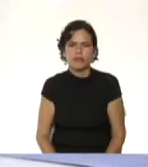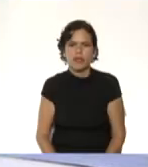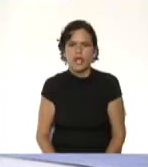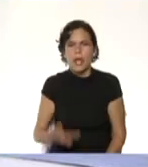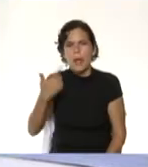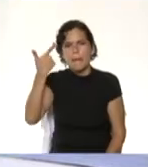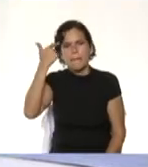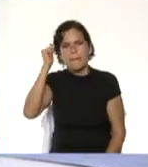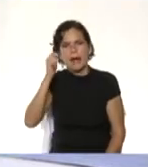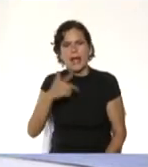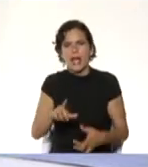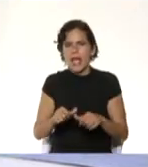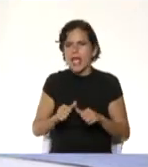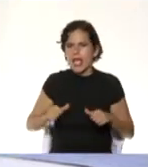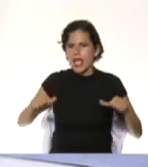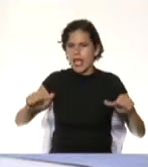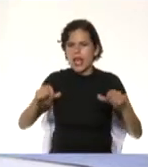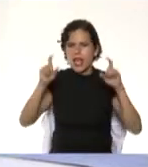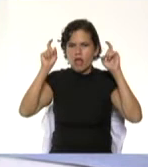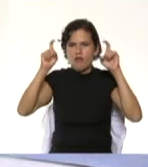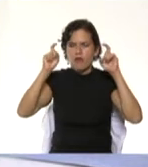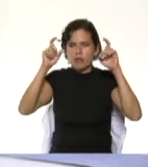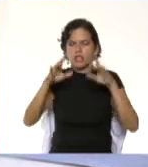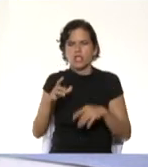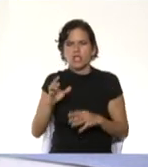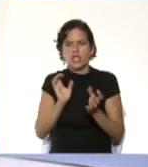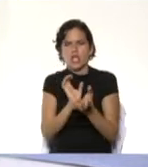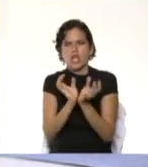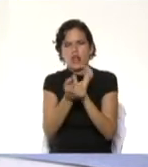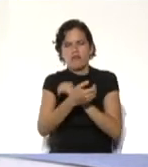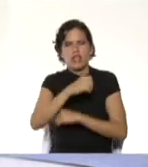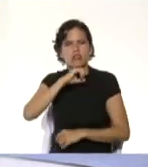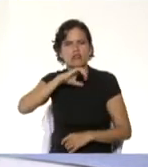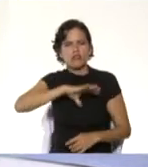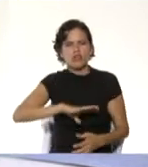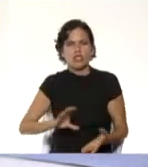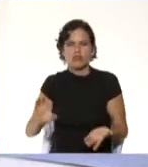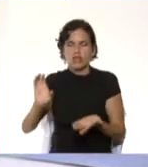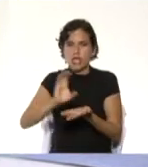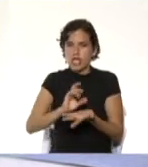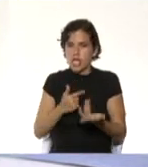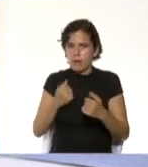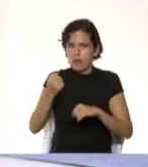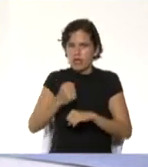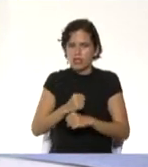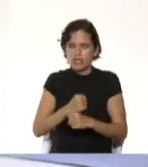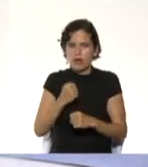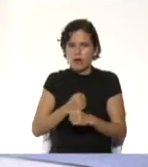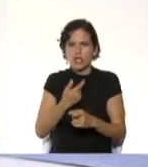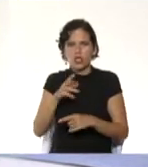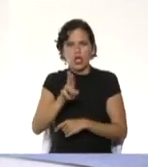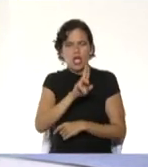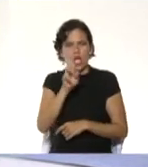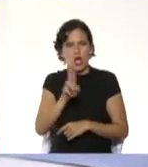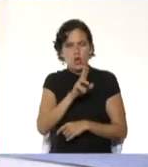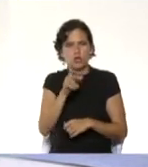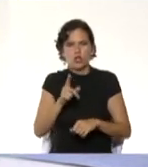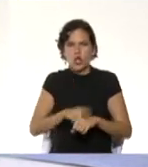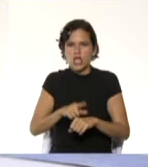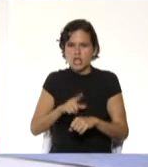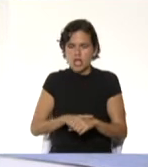Para el área de formación de geografía, historia y ciudadanía, vamos a estar trabajando lo que es el uso del tiempo,